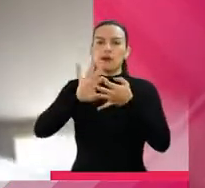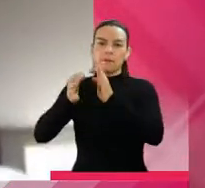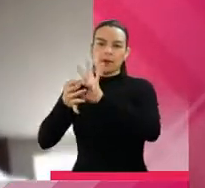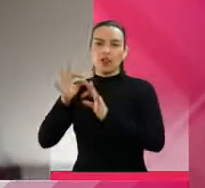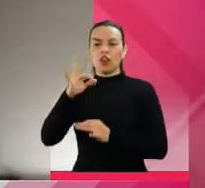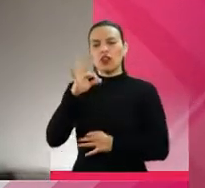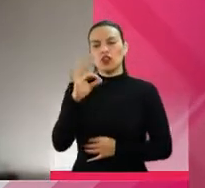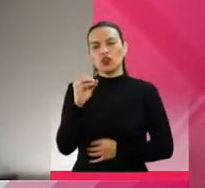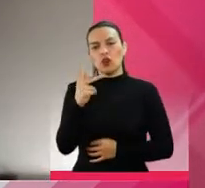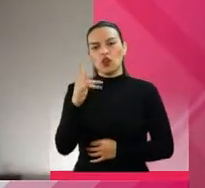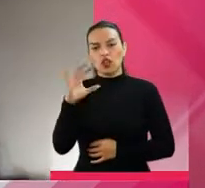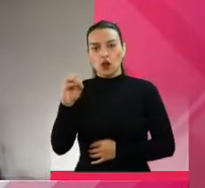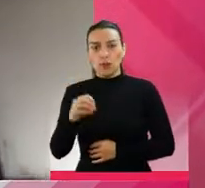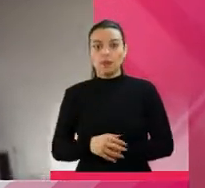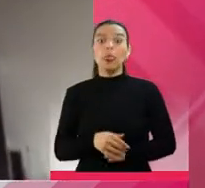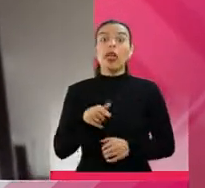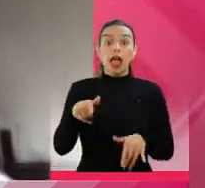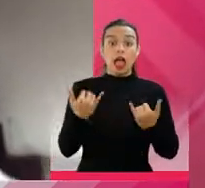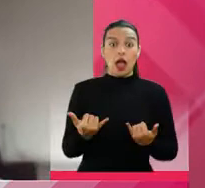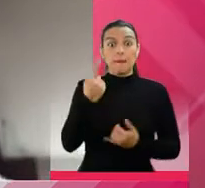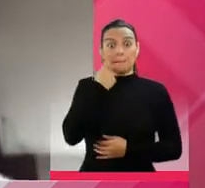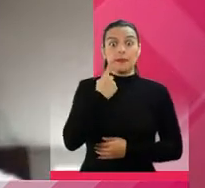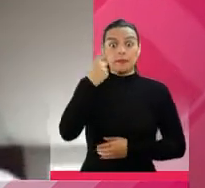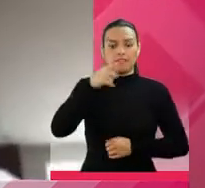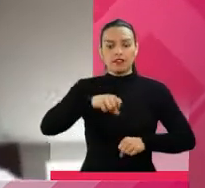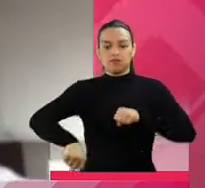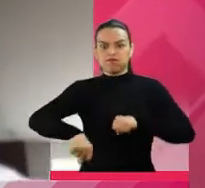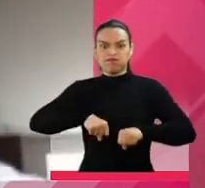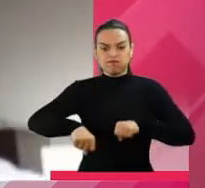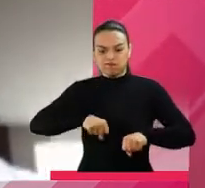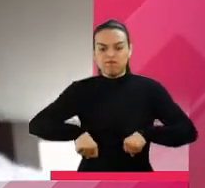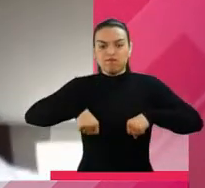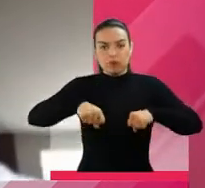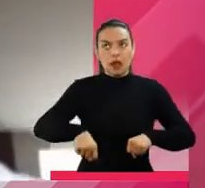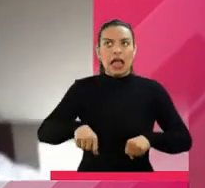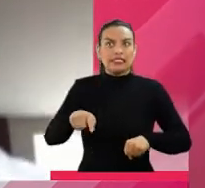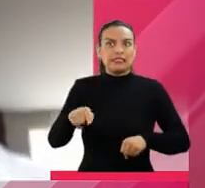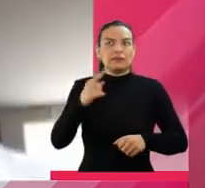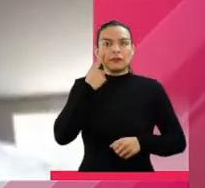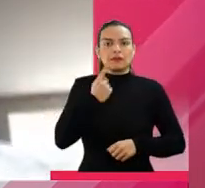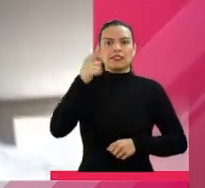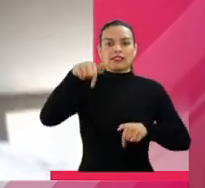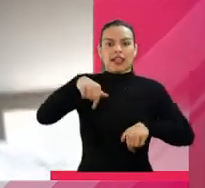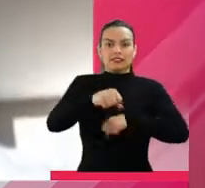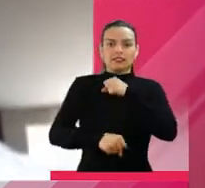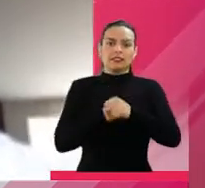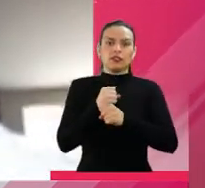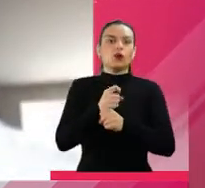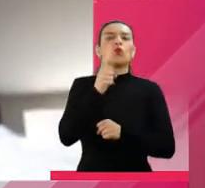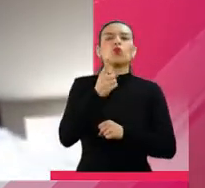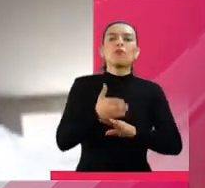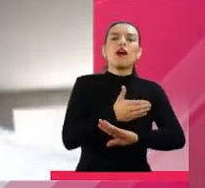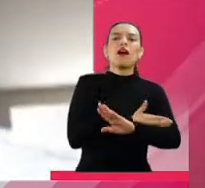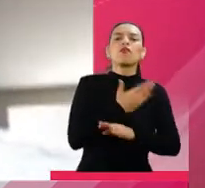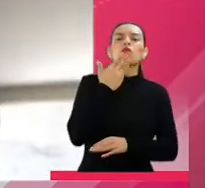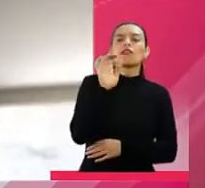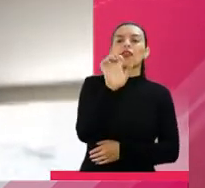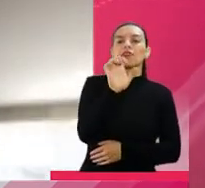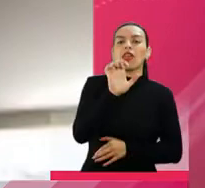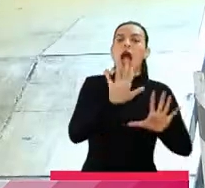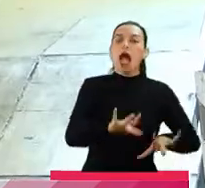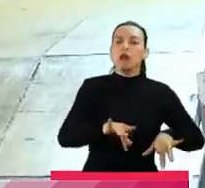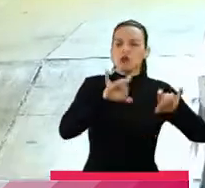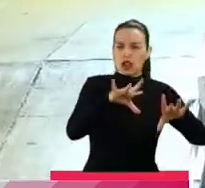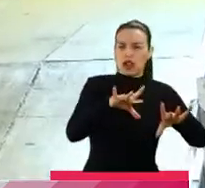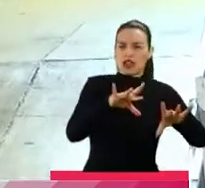por así decirlo, grande que tenemos nosotros prácticamente en el año, porque las primeras fueron en Australia en enero y después ya no se pudo